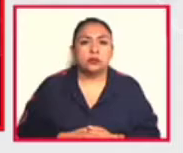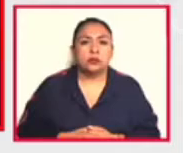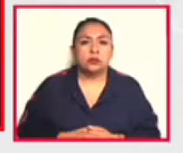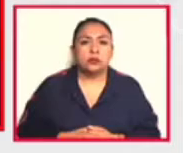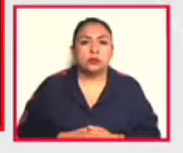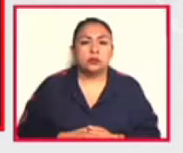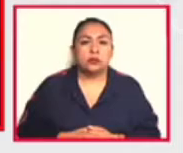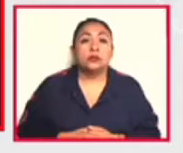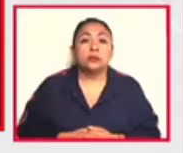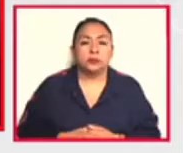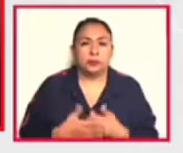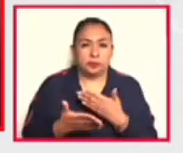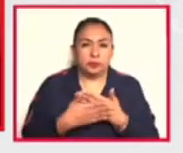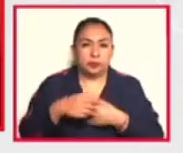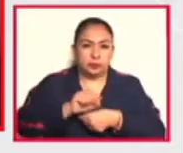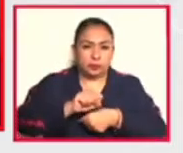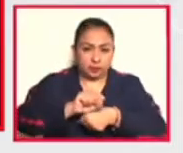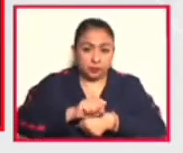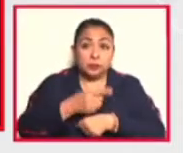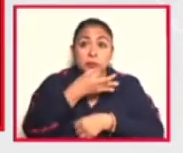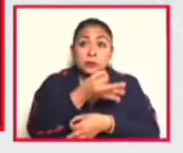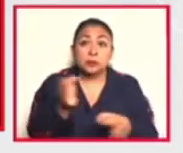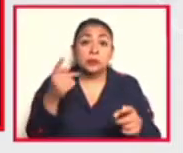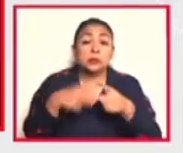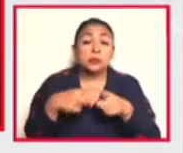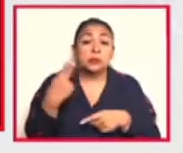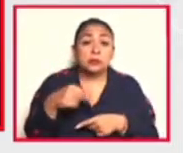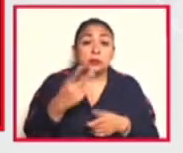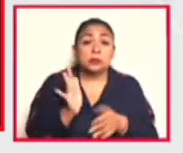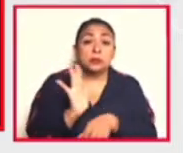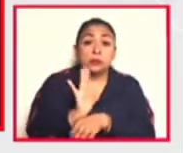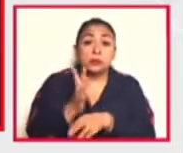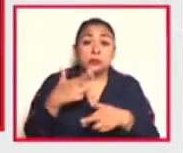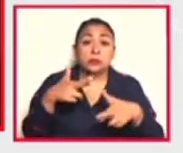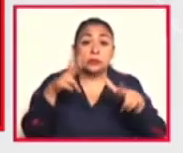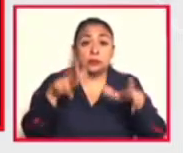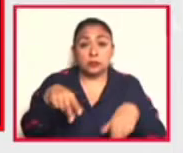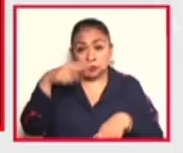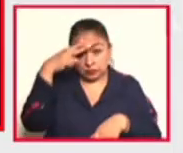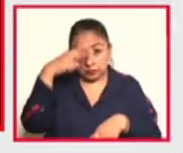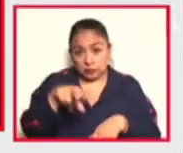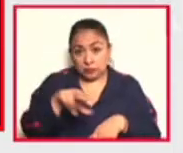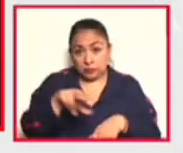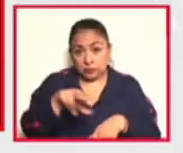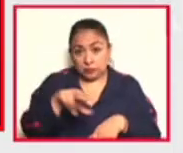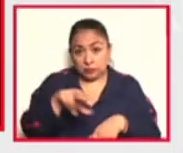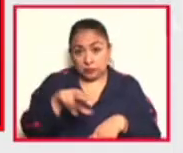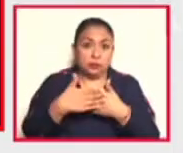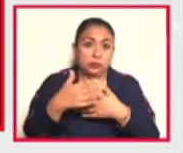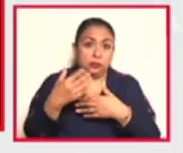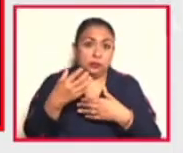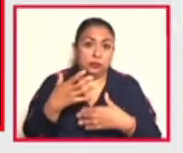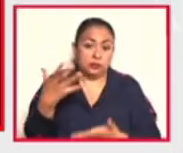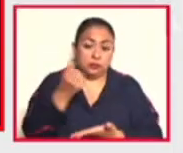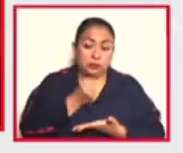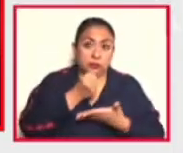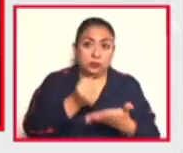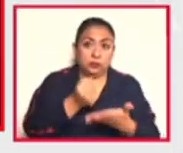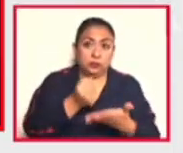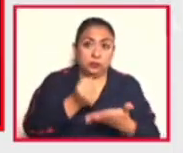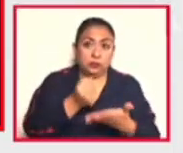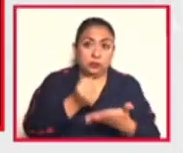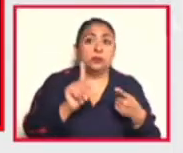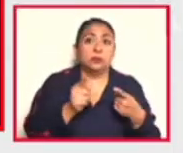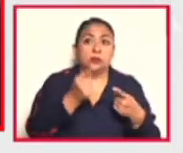En las próximas semanas se dará a conocer el nombre de la película que represente a México en la carrera rumbo al Oscar. Ya No Estoy Aquí, de Fernando Frías, es la otra